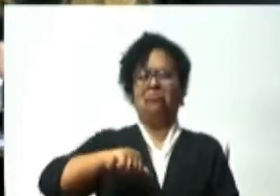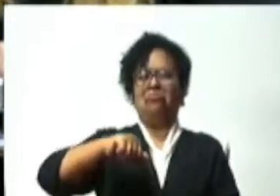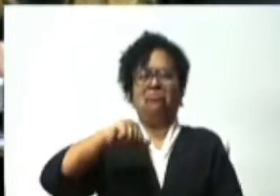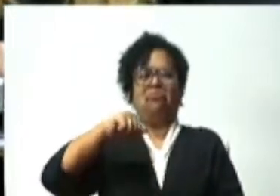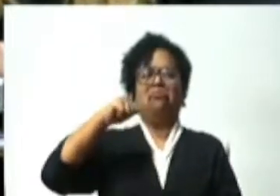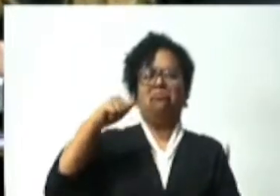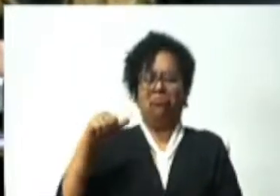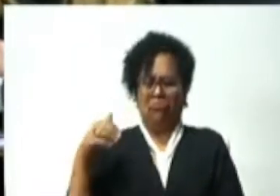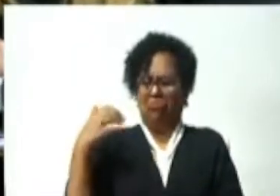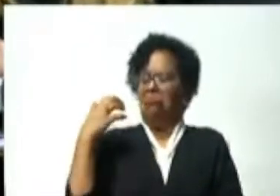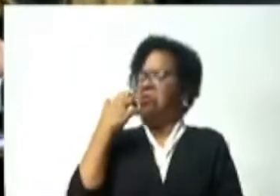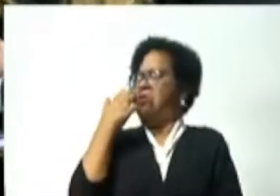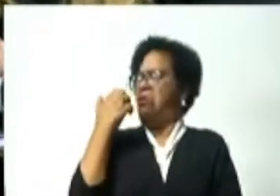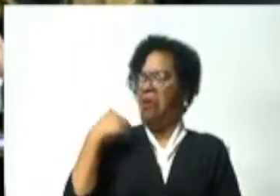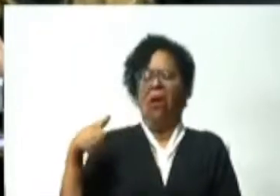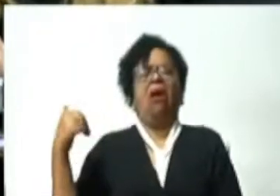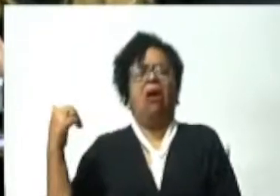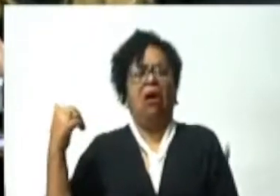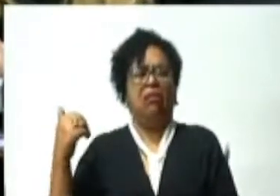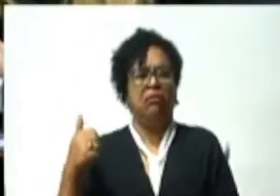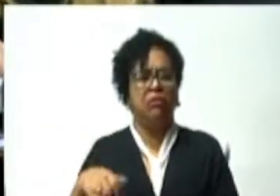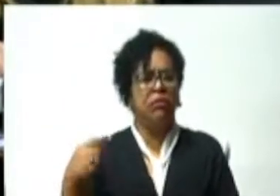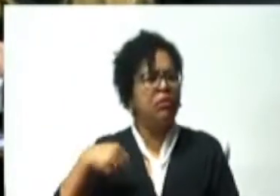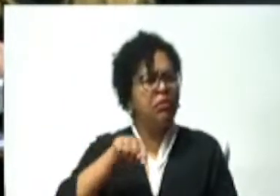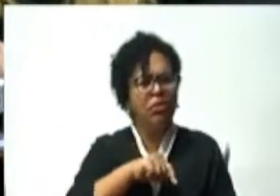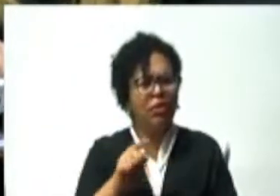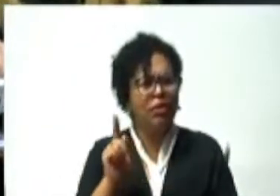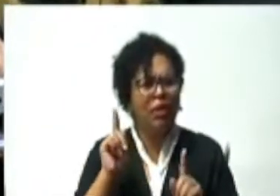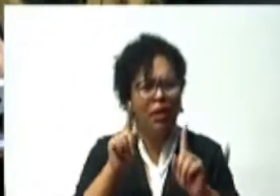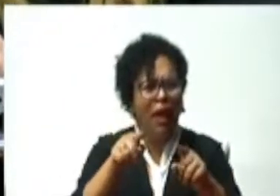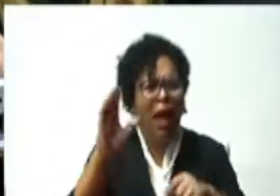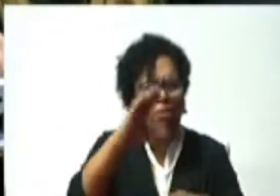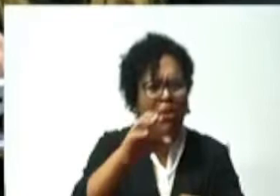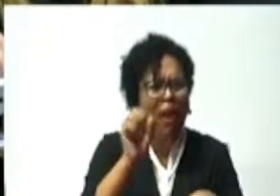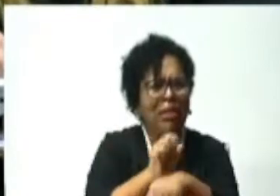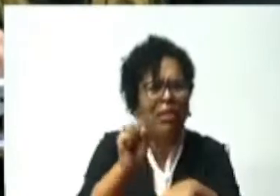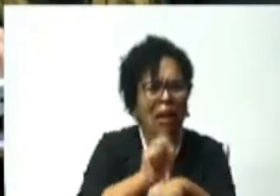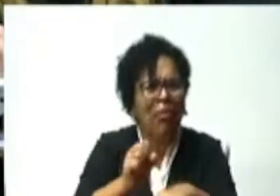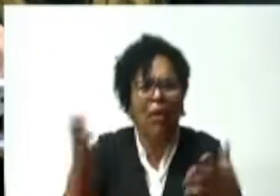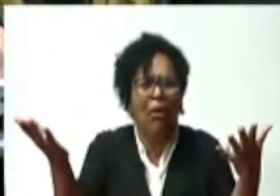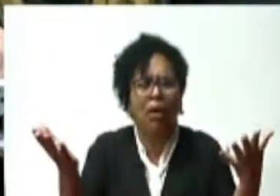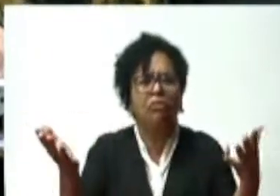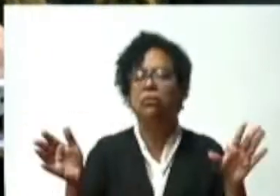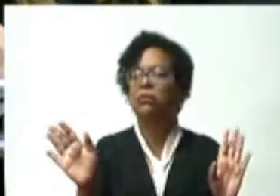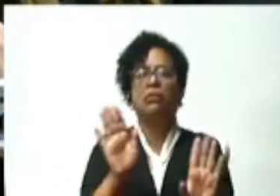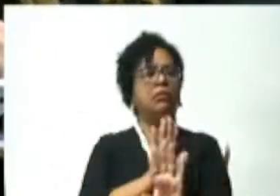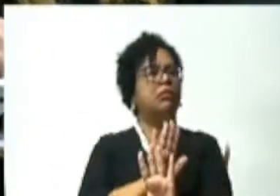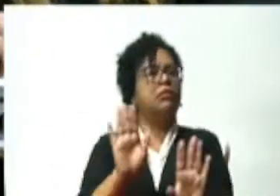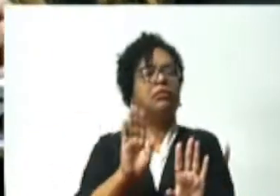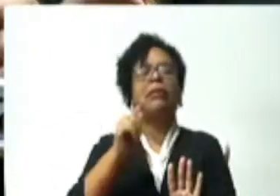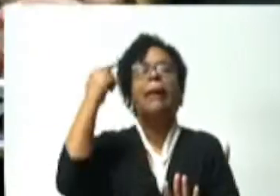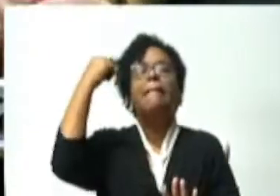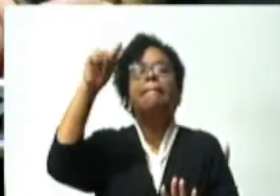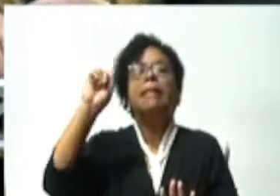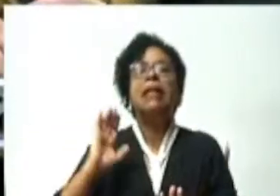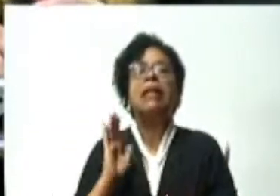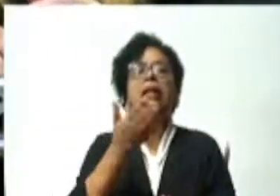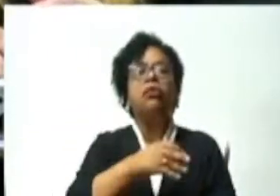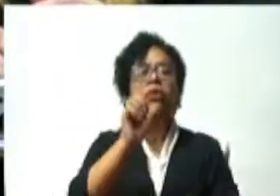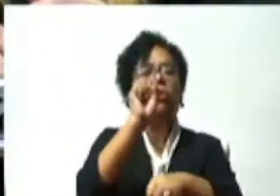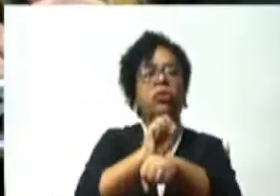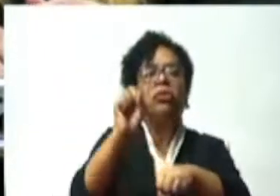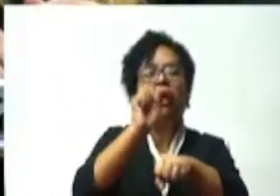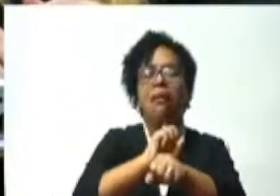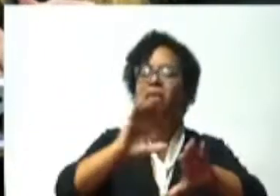allí en busca de prebenda, nosotros fuimos allí en busca de soluciones para nuestro trabajo, que es nuestro compromiso. Así es que,